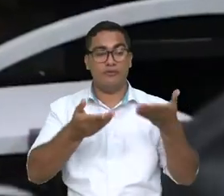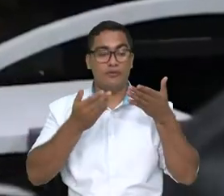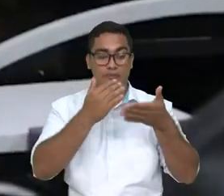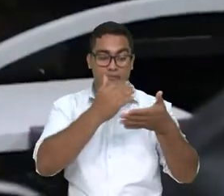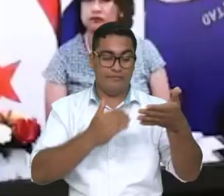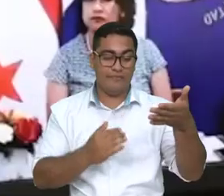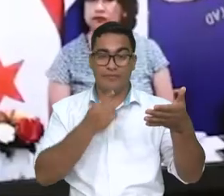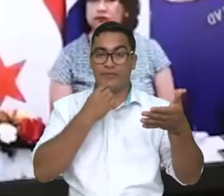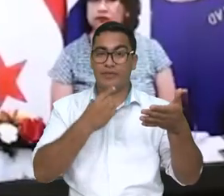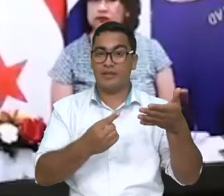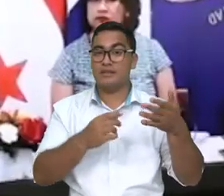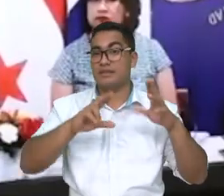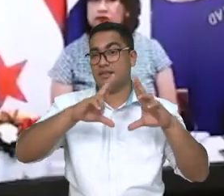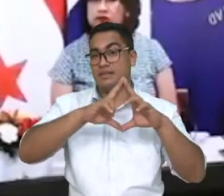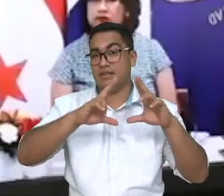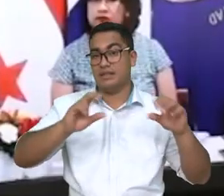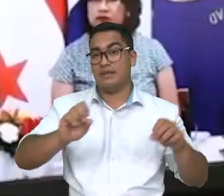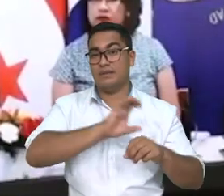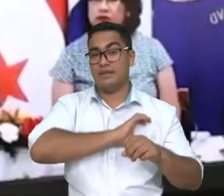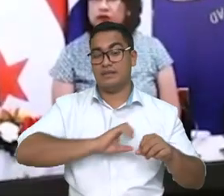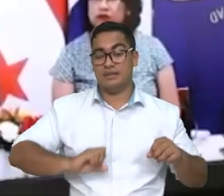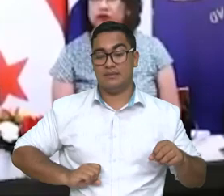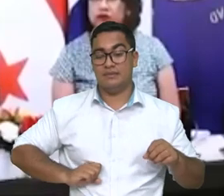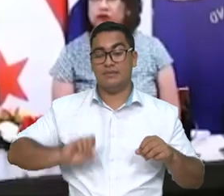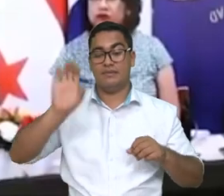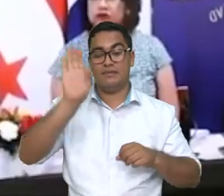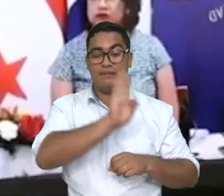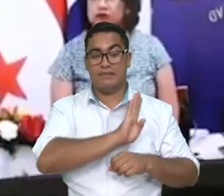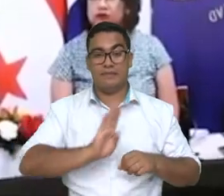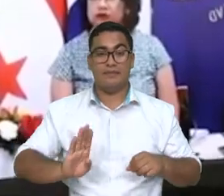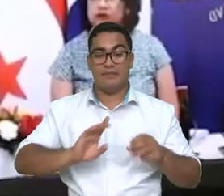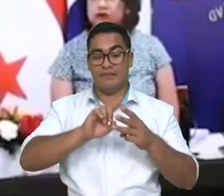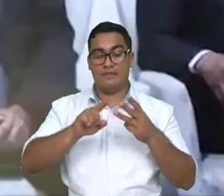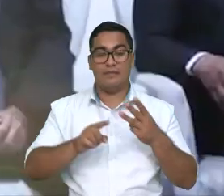que Nicaragua, El Salvador y Belice